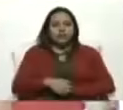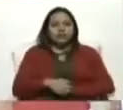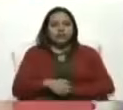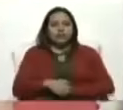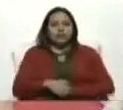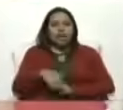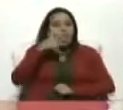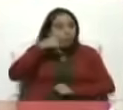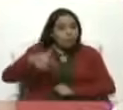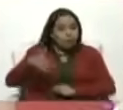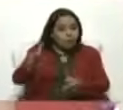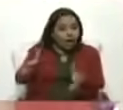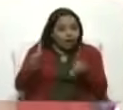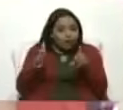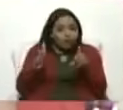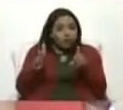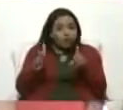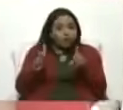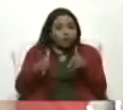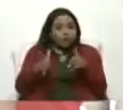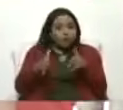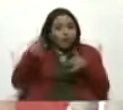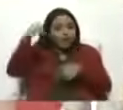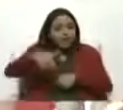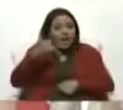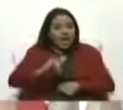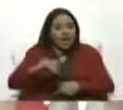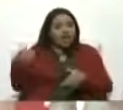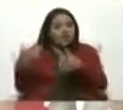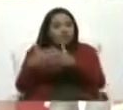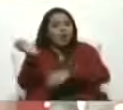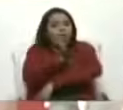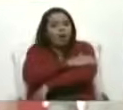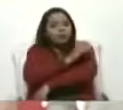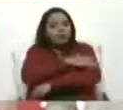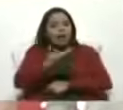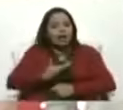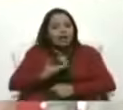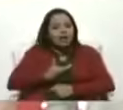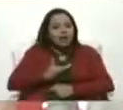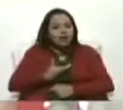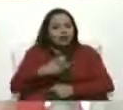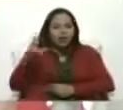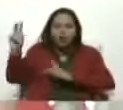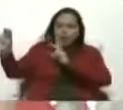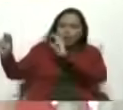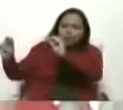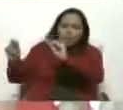el pueblo ganó cuando ganó la derecha las alcaldías.